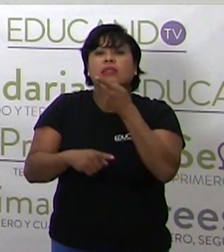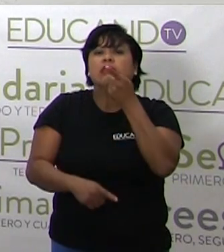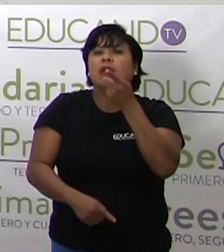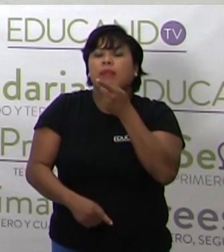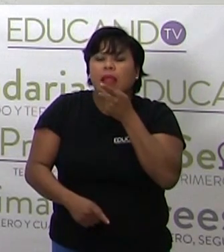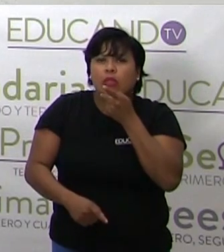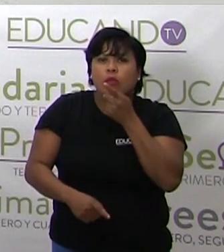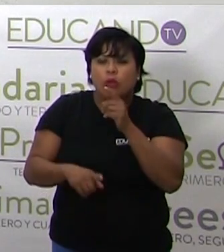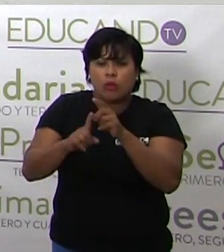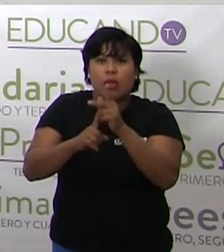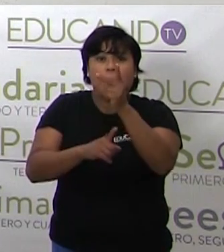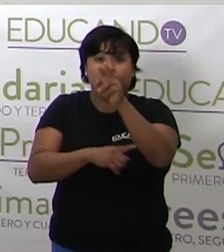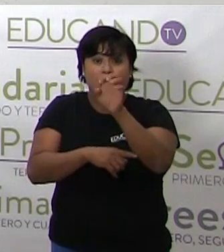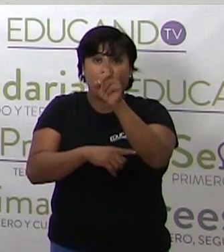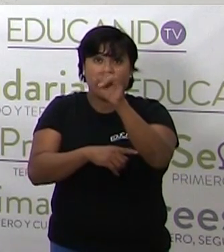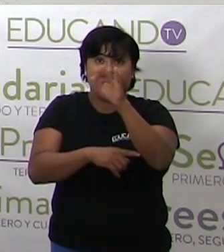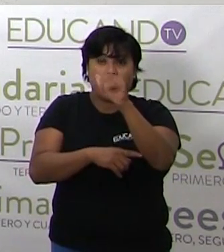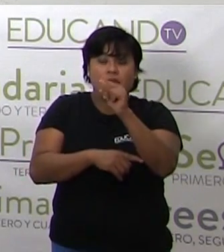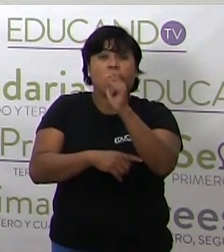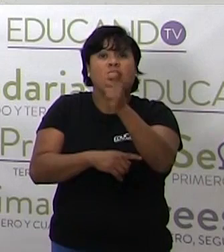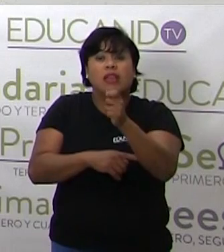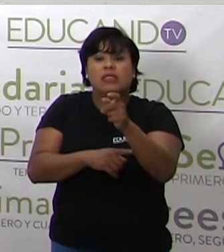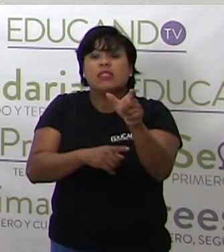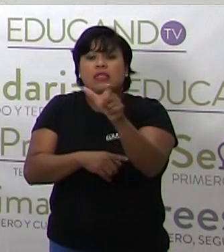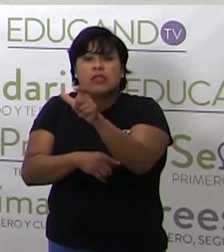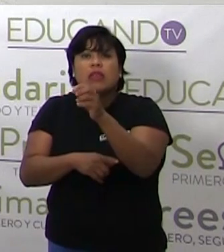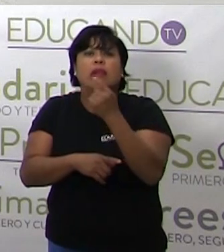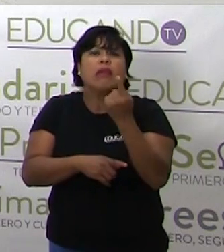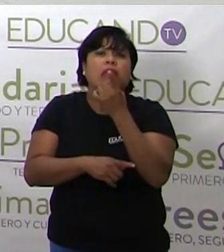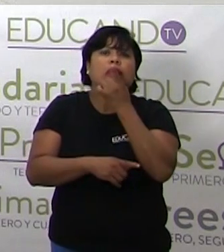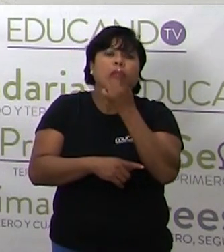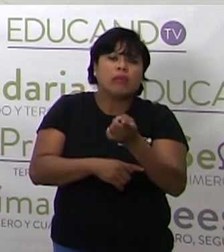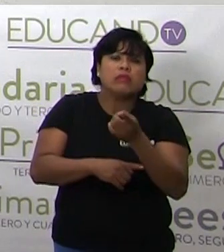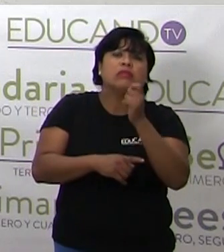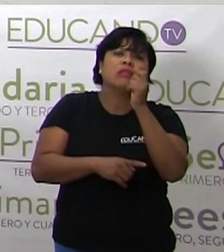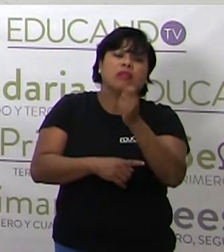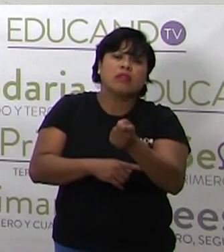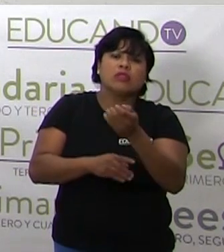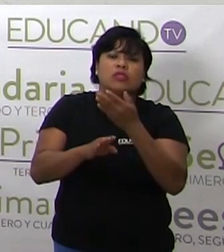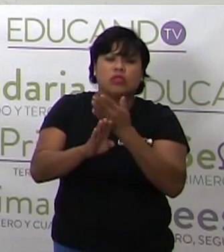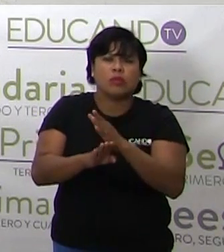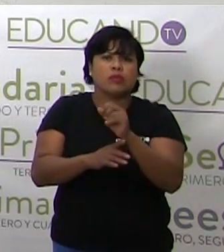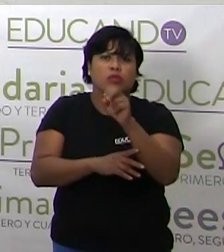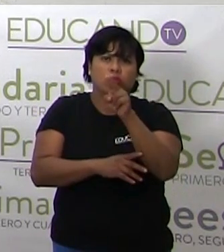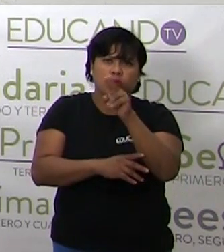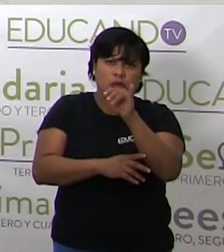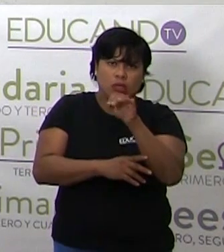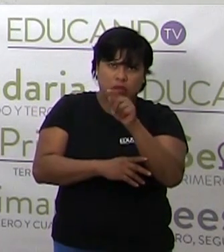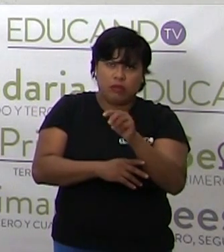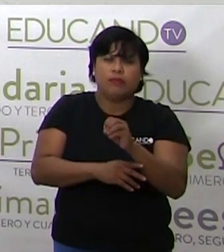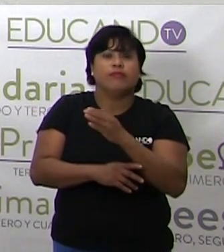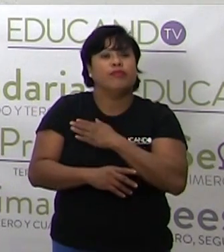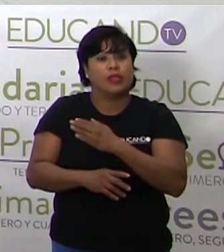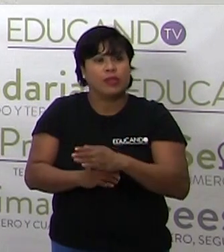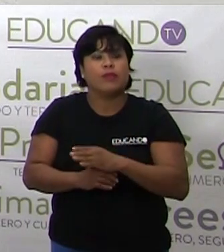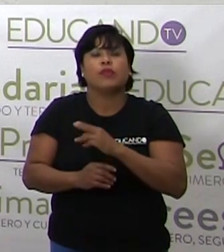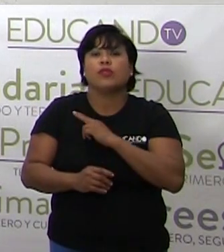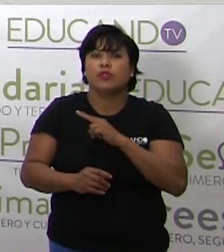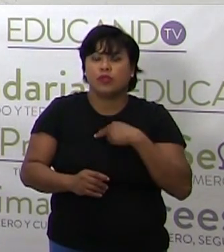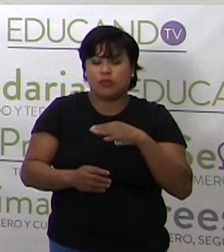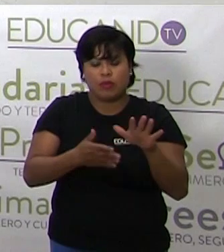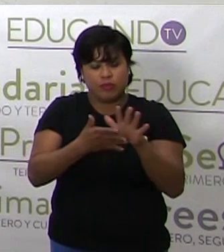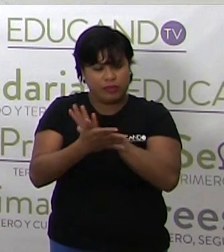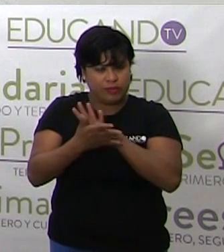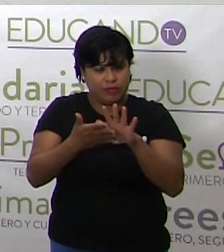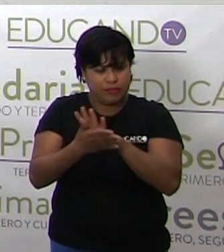hablando y el predicado es lo que se está diciendo de ese sujeto. Bueno, vamos entonces a